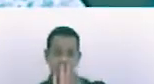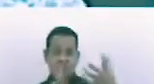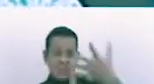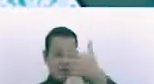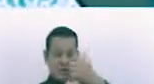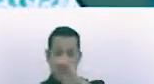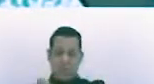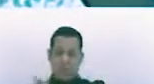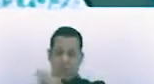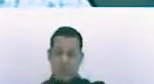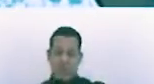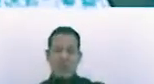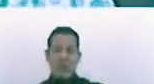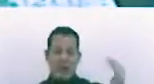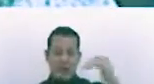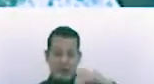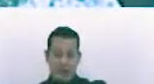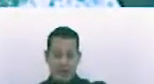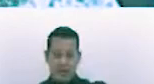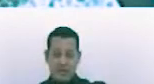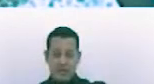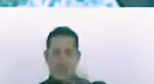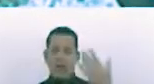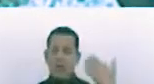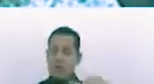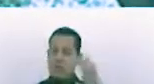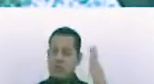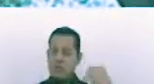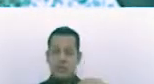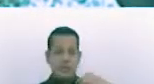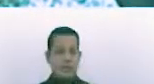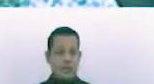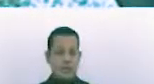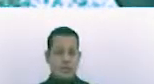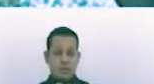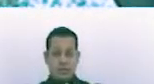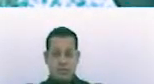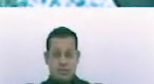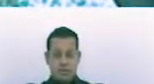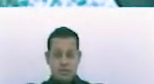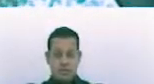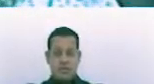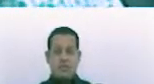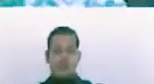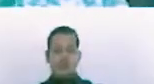poder. Porque estaban acostumbrados a vivir de la corrupción.